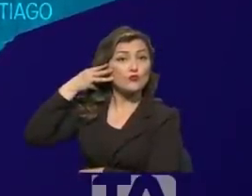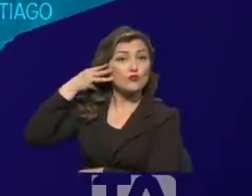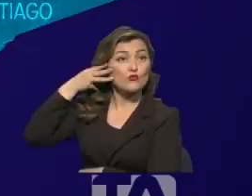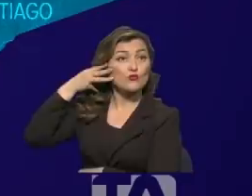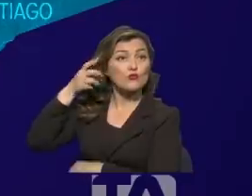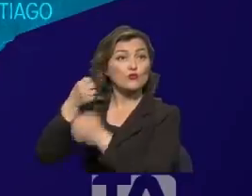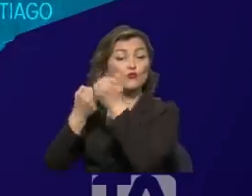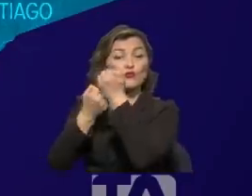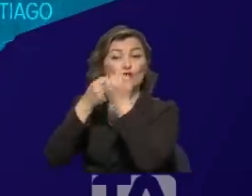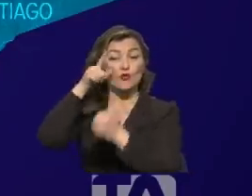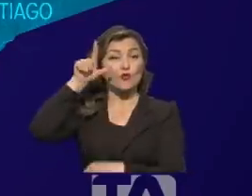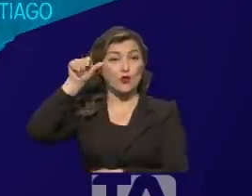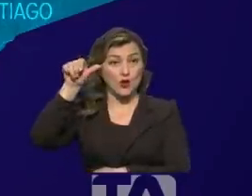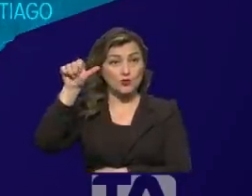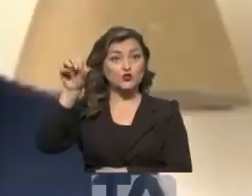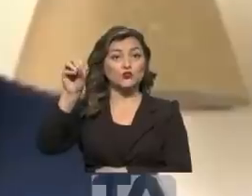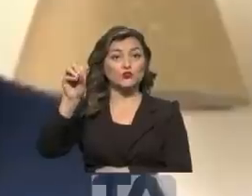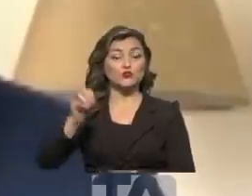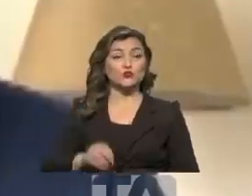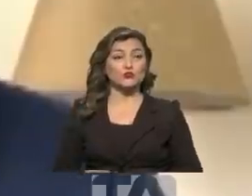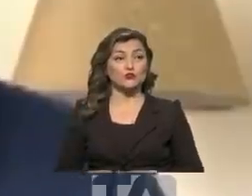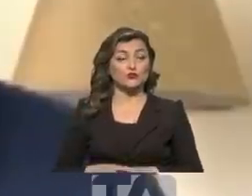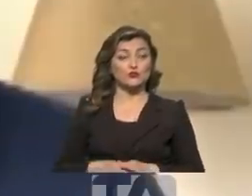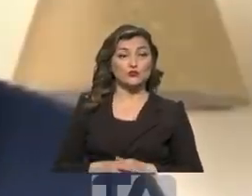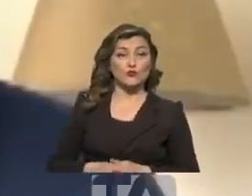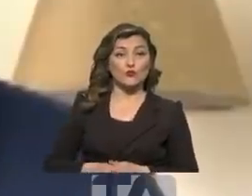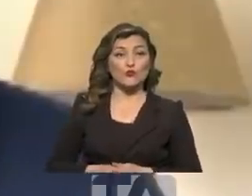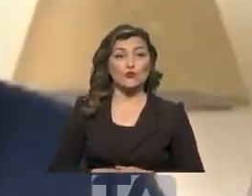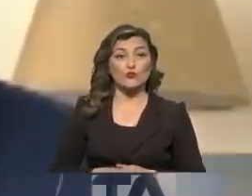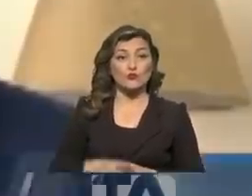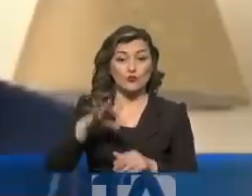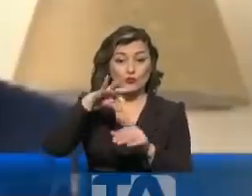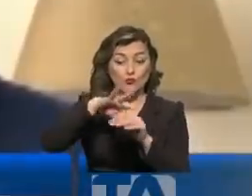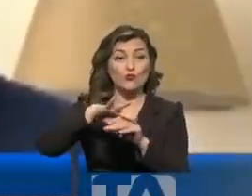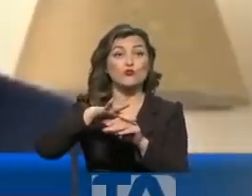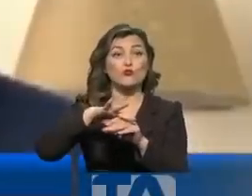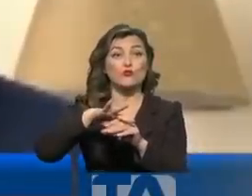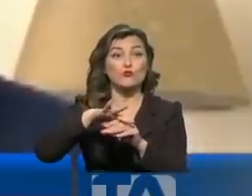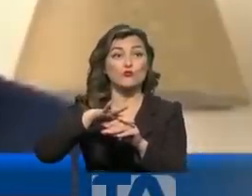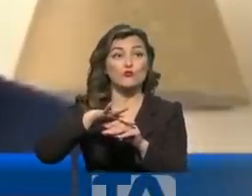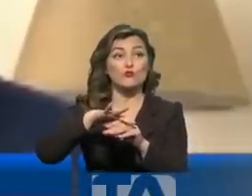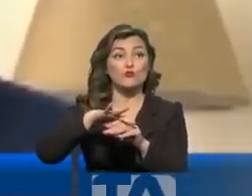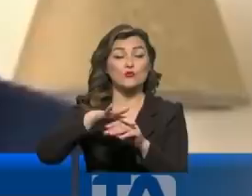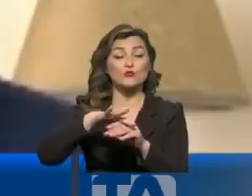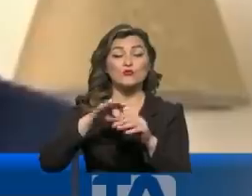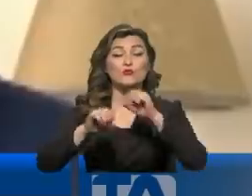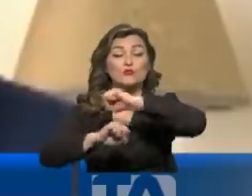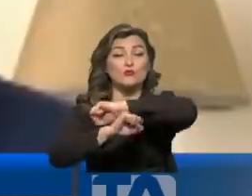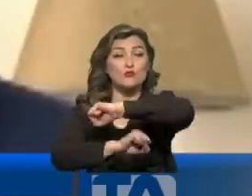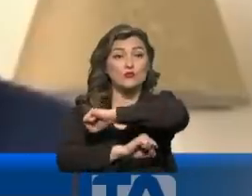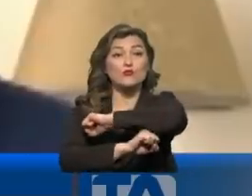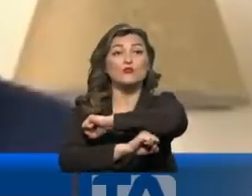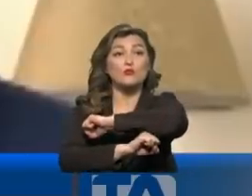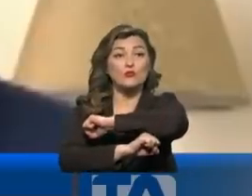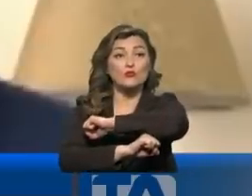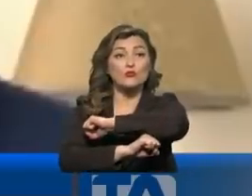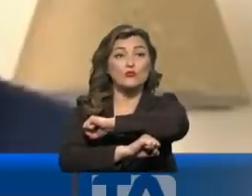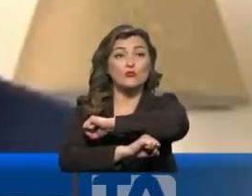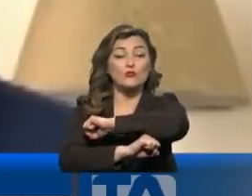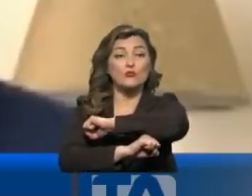restantes apoyaron a Guillermo Lasso. Y ese voto está expresado fundamentalmente en